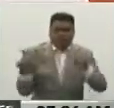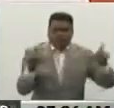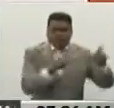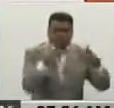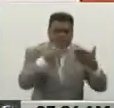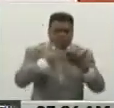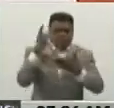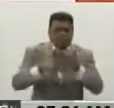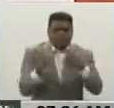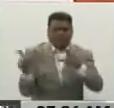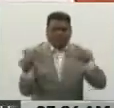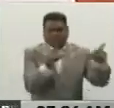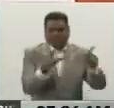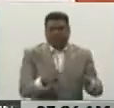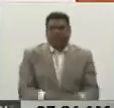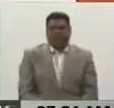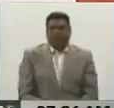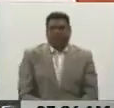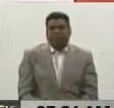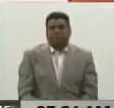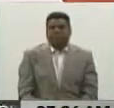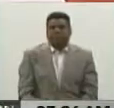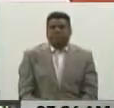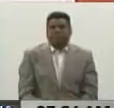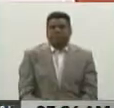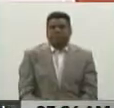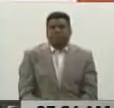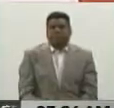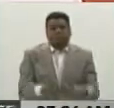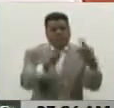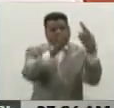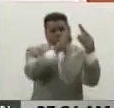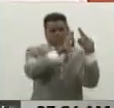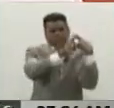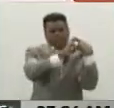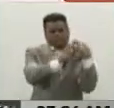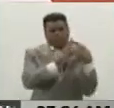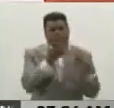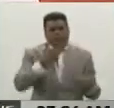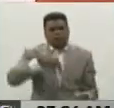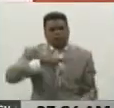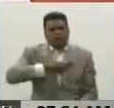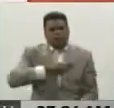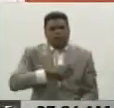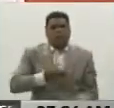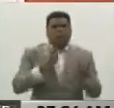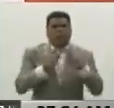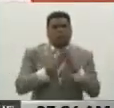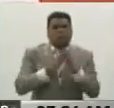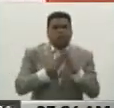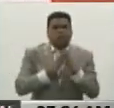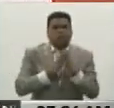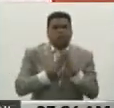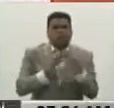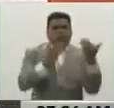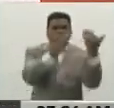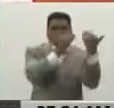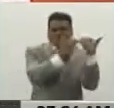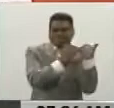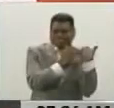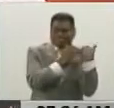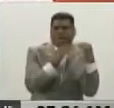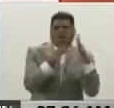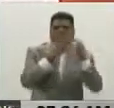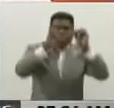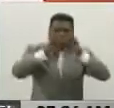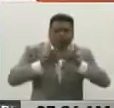toca y tenemos esa, digamos, esa responsabilidad de llevar formación a nuestro pueblo. ¿Por qué? Porque ese mismo